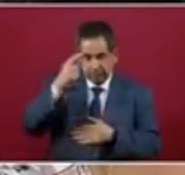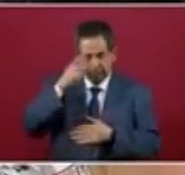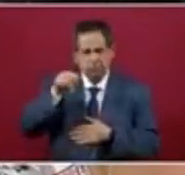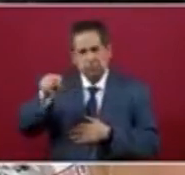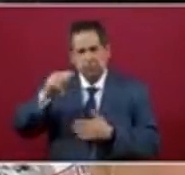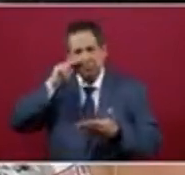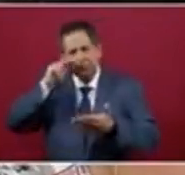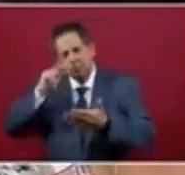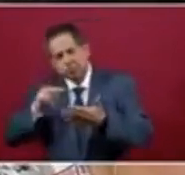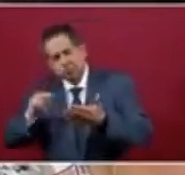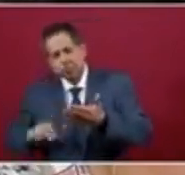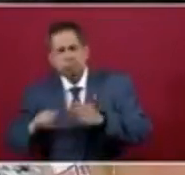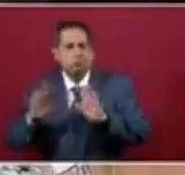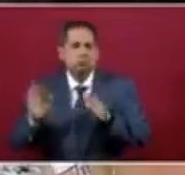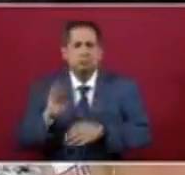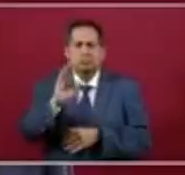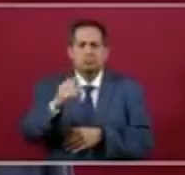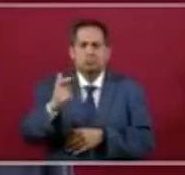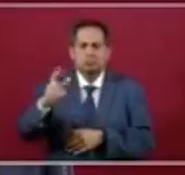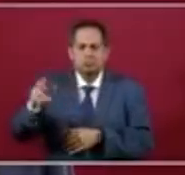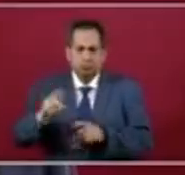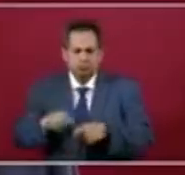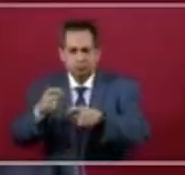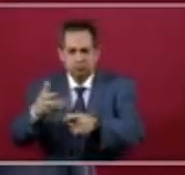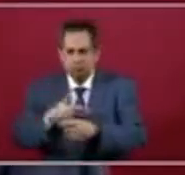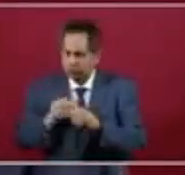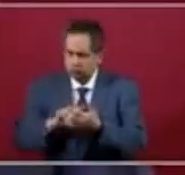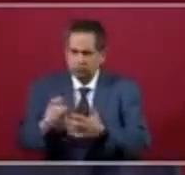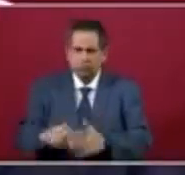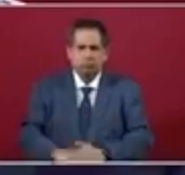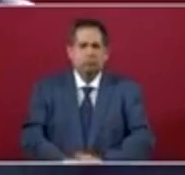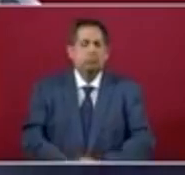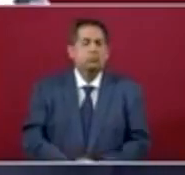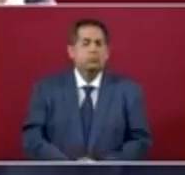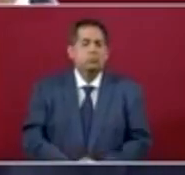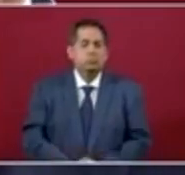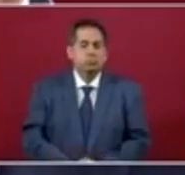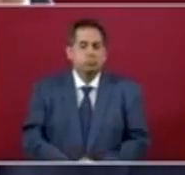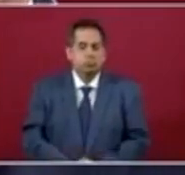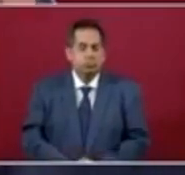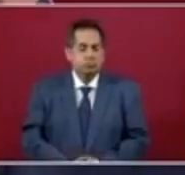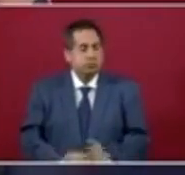vea, y que la Fiscalía también igualmente lo tiene. Gracias. Sí, un homenaje